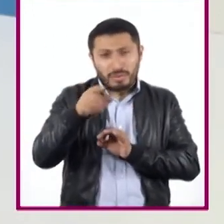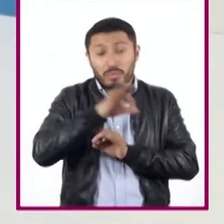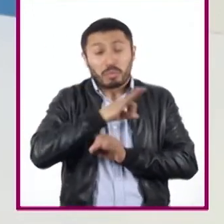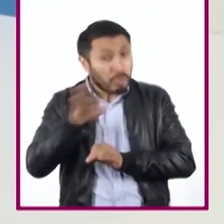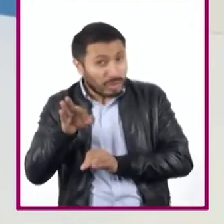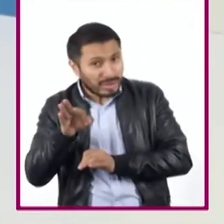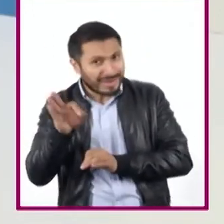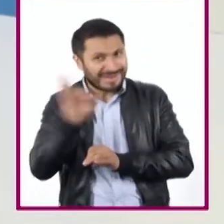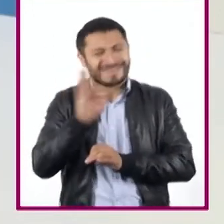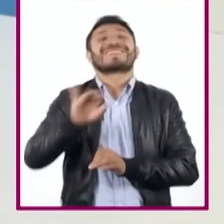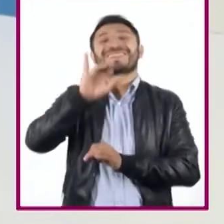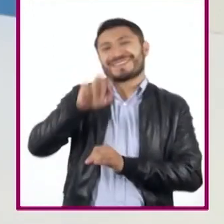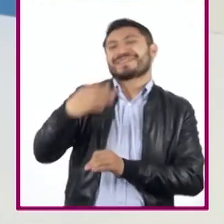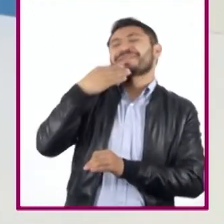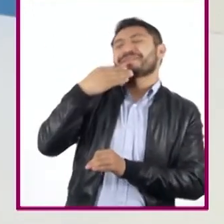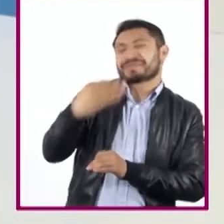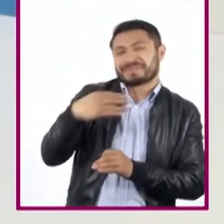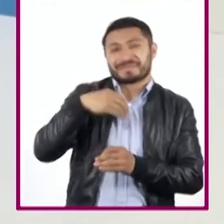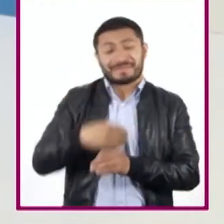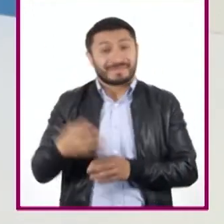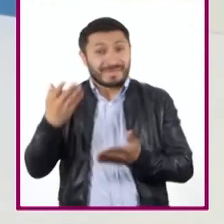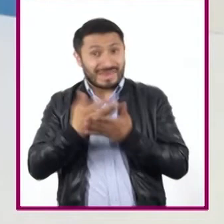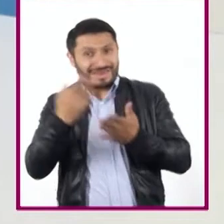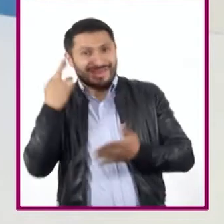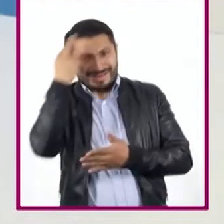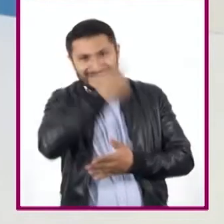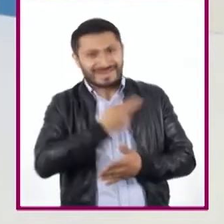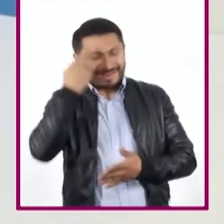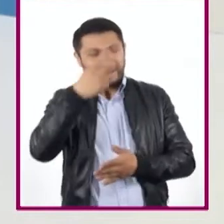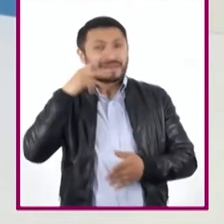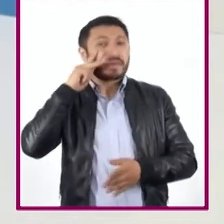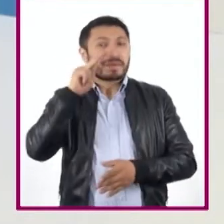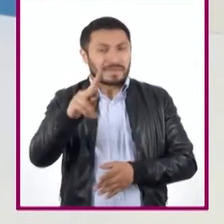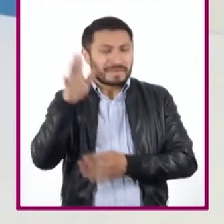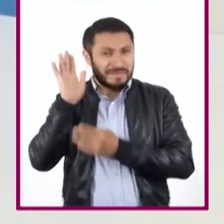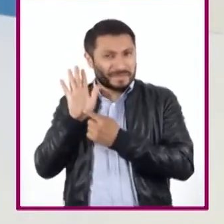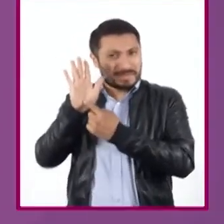Para corroborarlo, veamos la siguiente diapositiva.